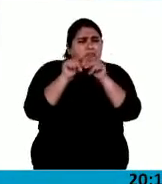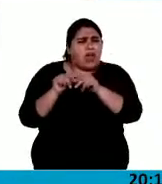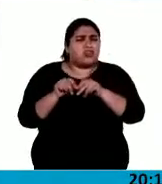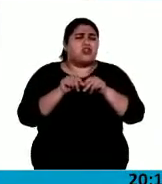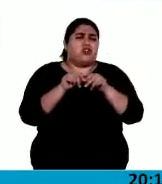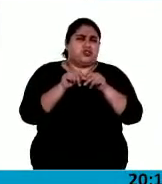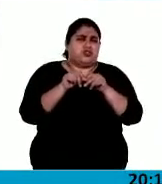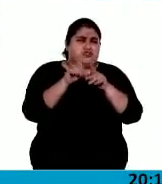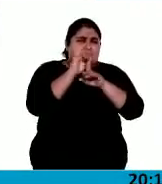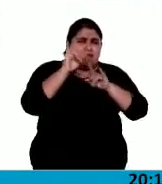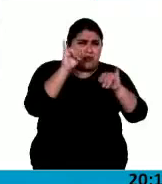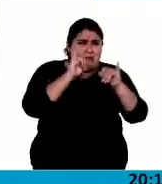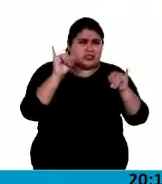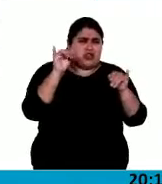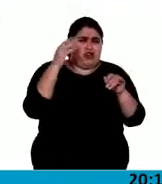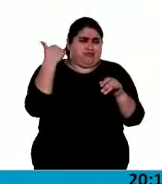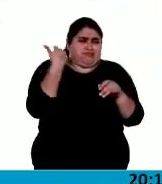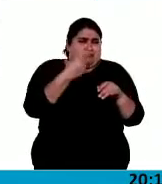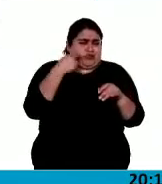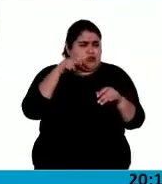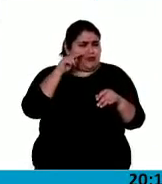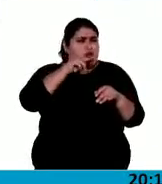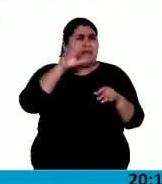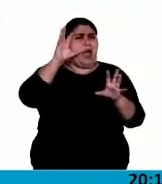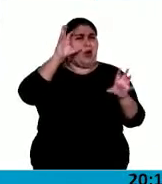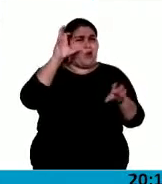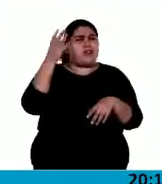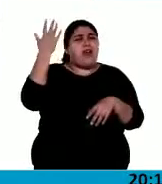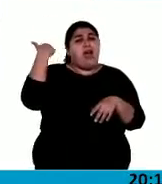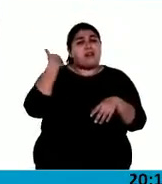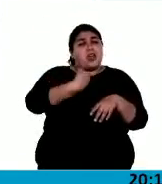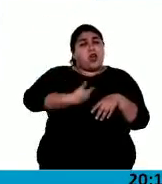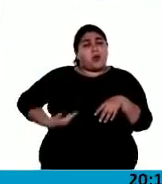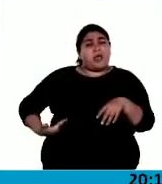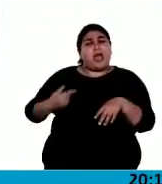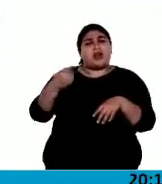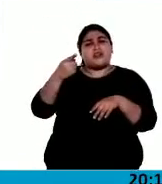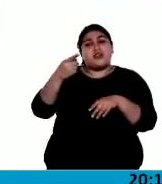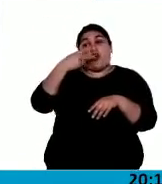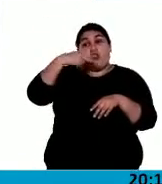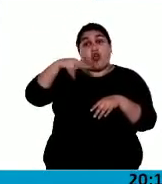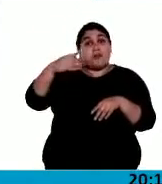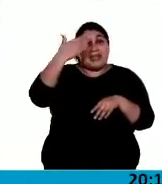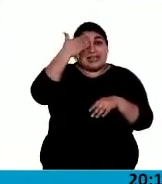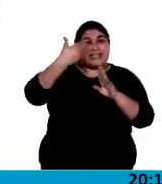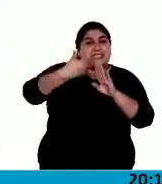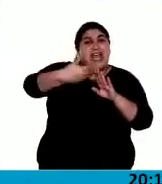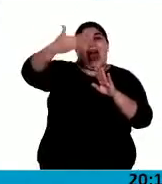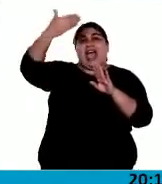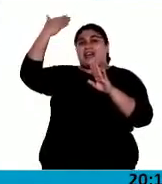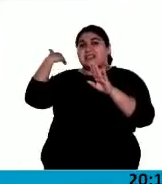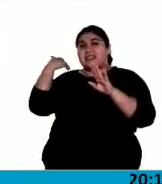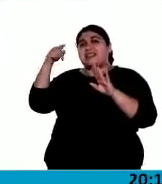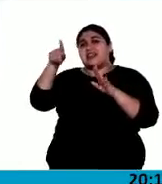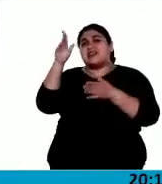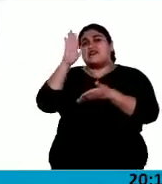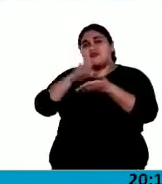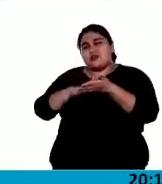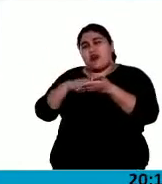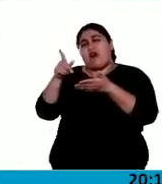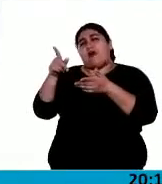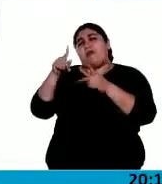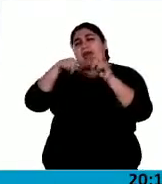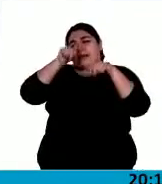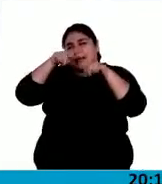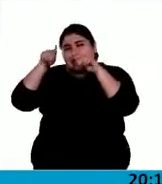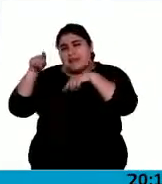Uno recuerda cuando le tocó gobernar antes del 2015, lo que pasó con el apagón estadístico, la